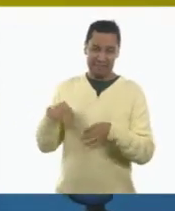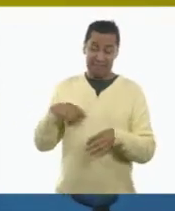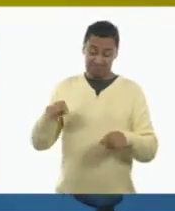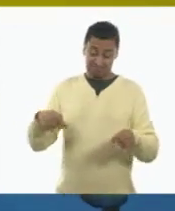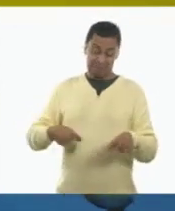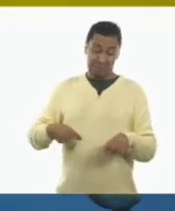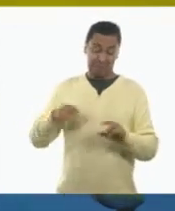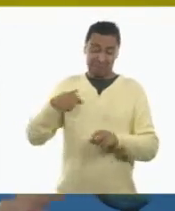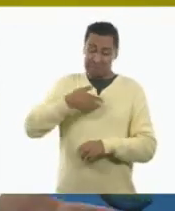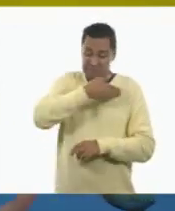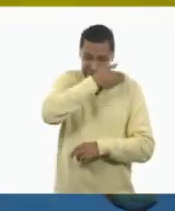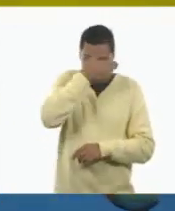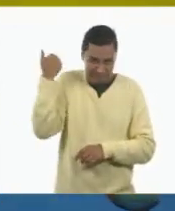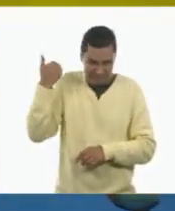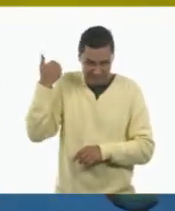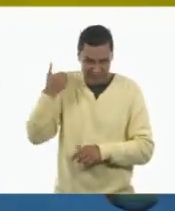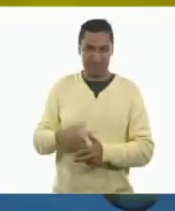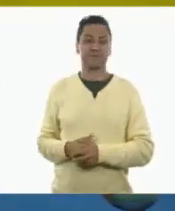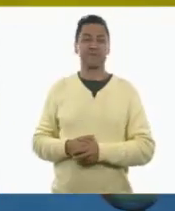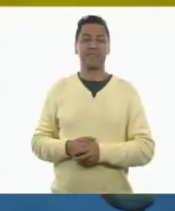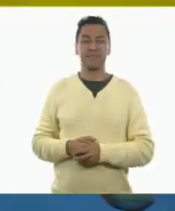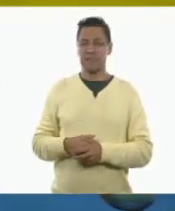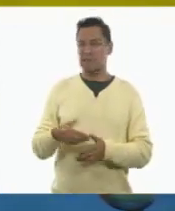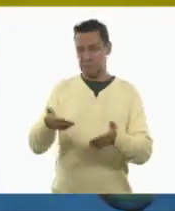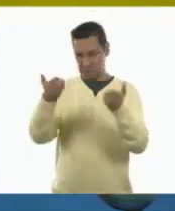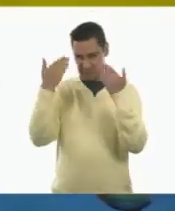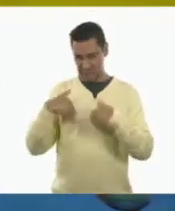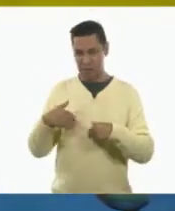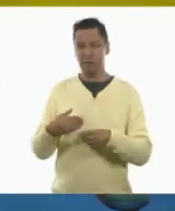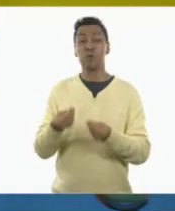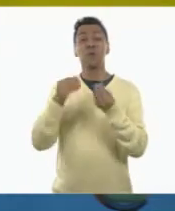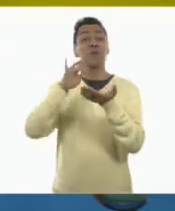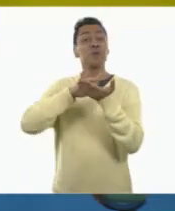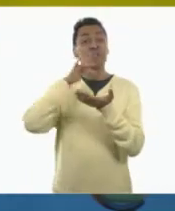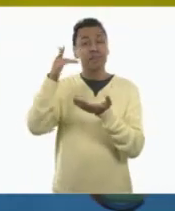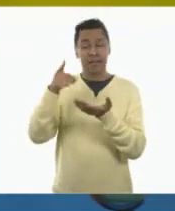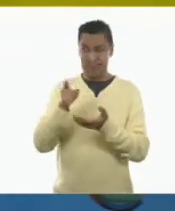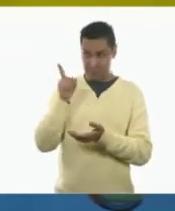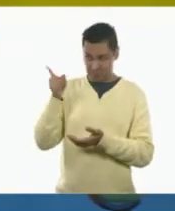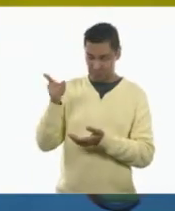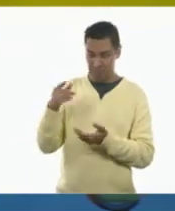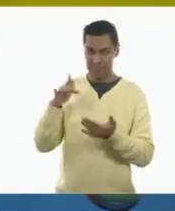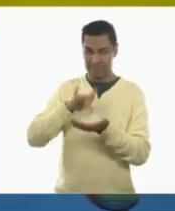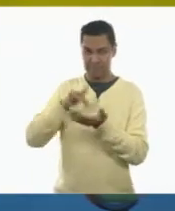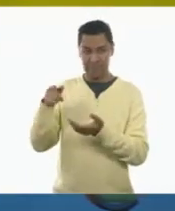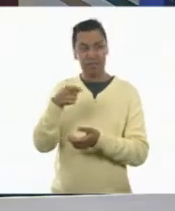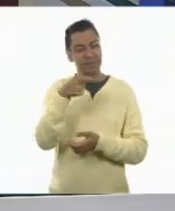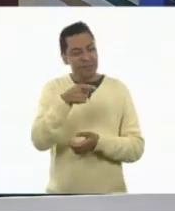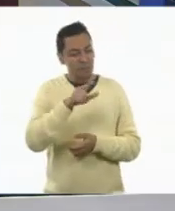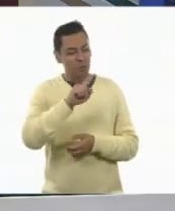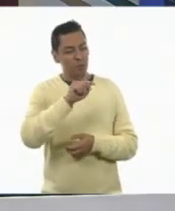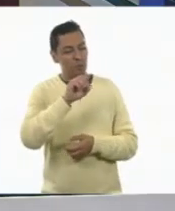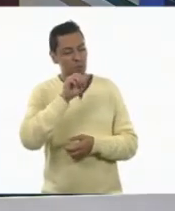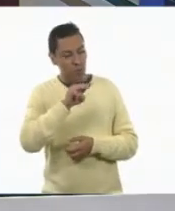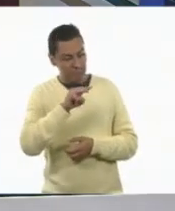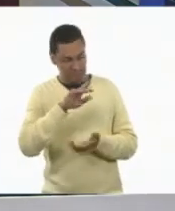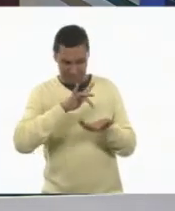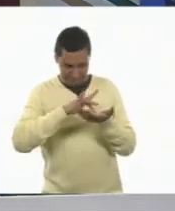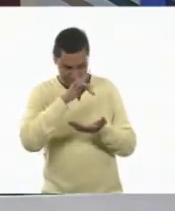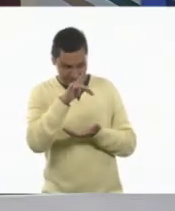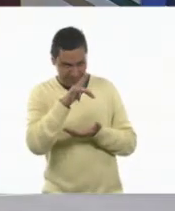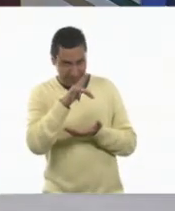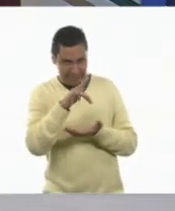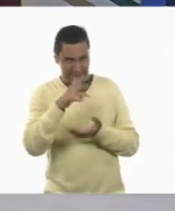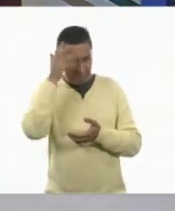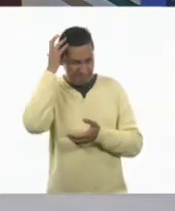bueno. Muy bien, pues vámonos entonces. Muchísimas gracias. Gracias, Ale. Gracias, Ton. Y espero que